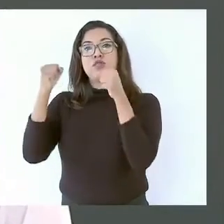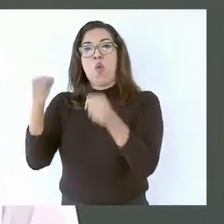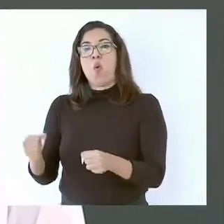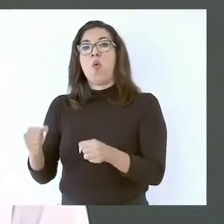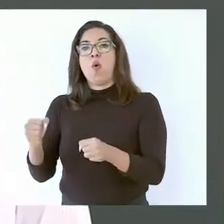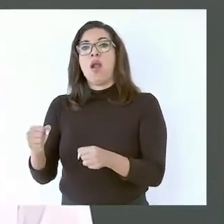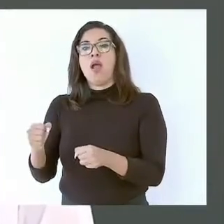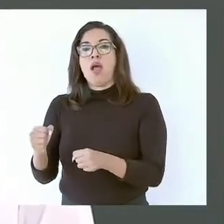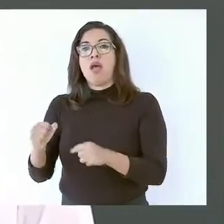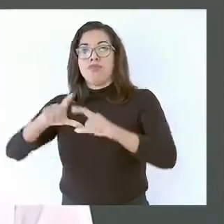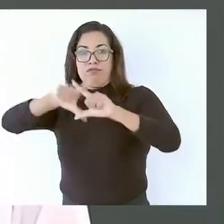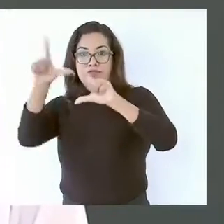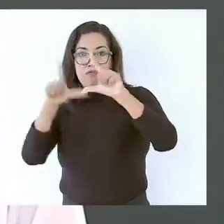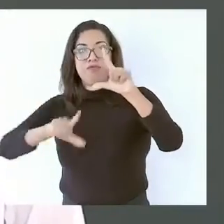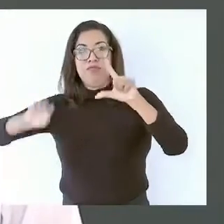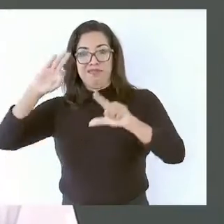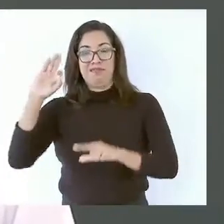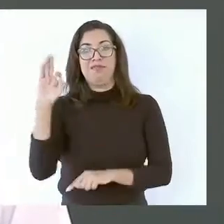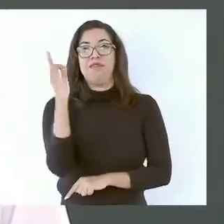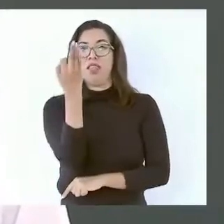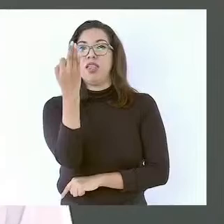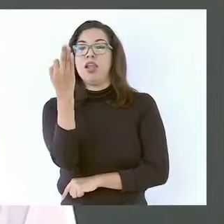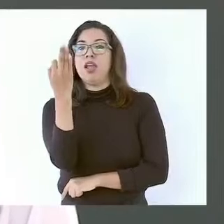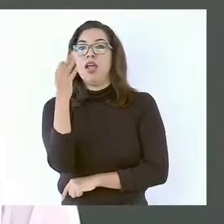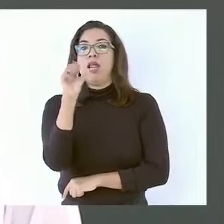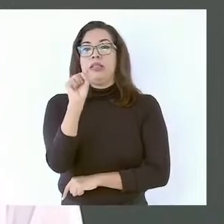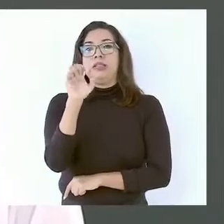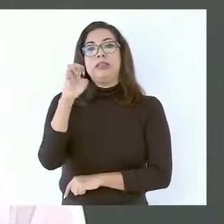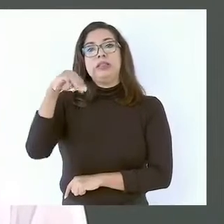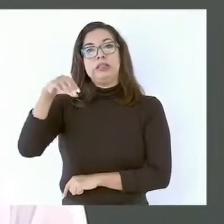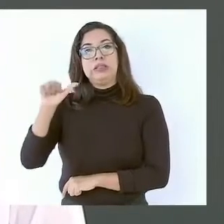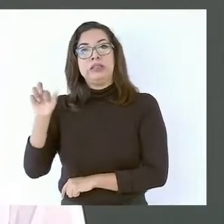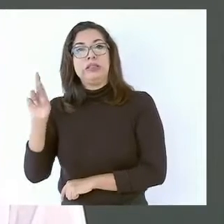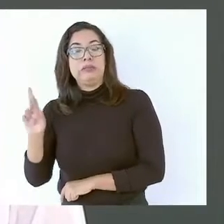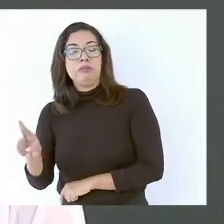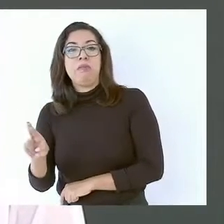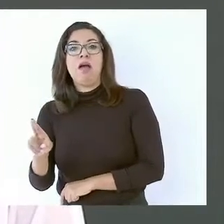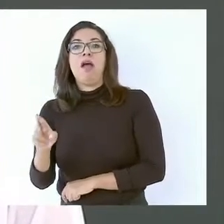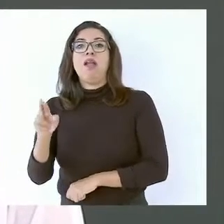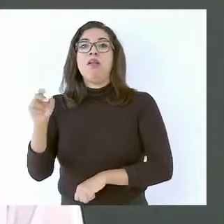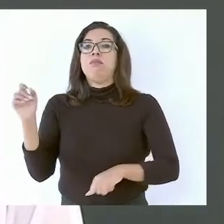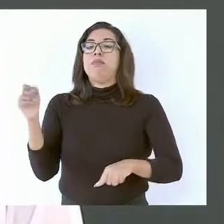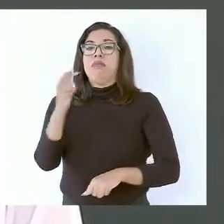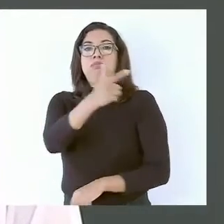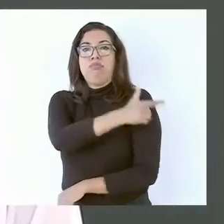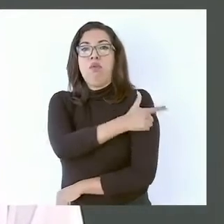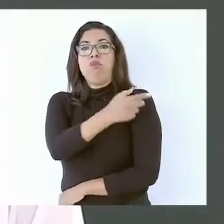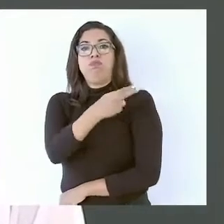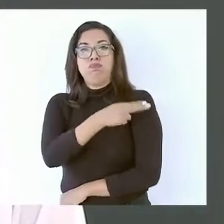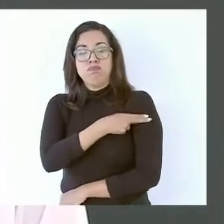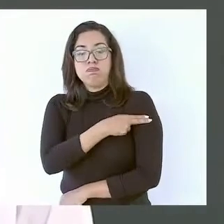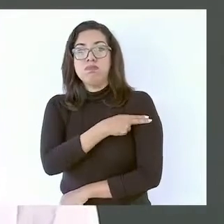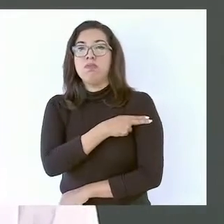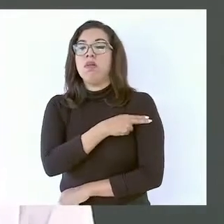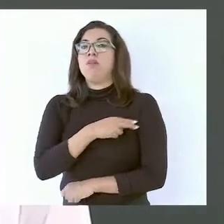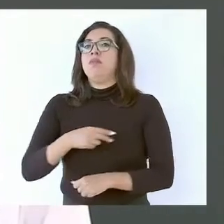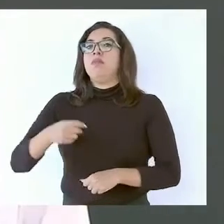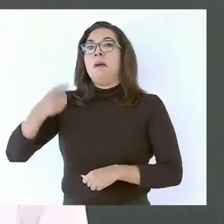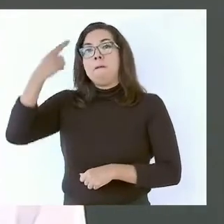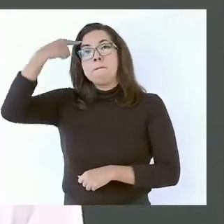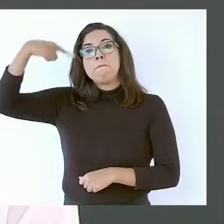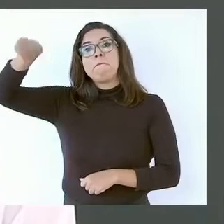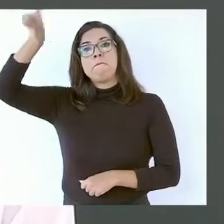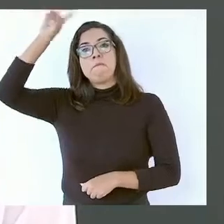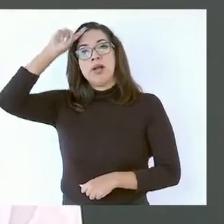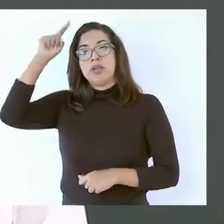la Guardia Nacional, la Secretaría de la Defensa Nacional y la Secretaría de Marina Armada de México para